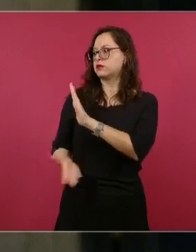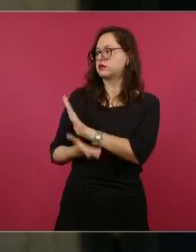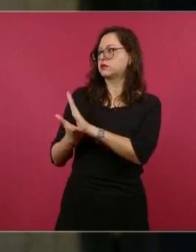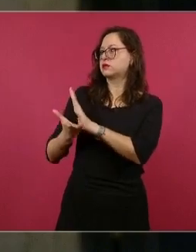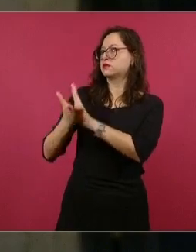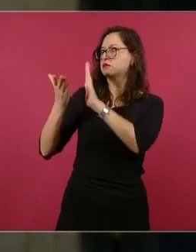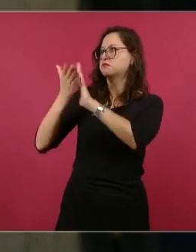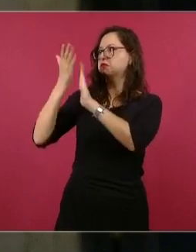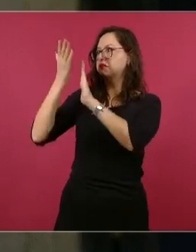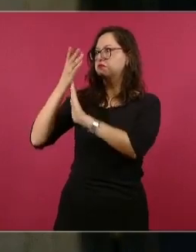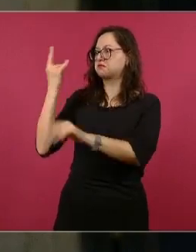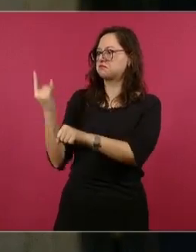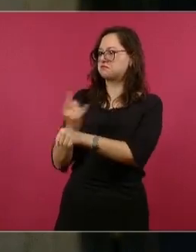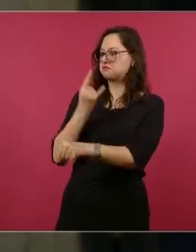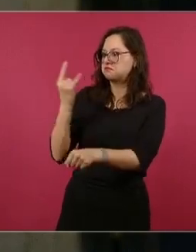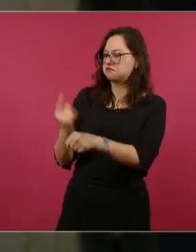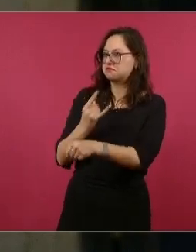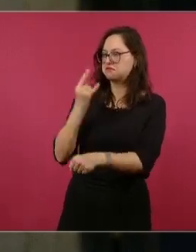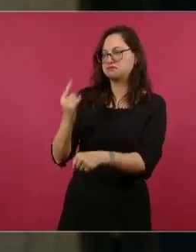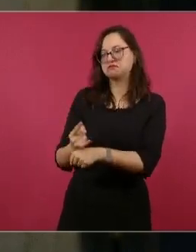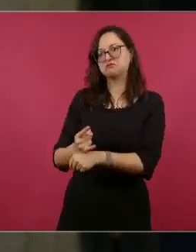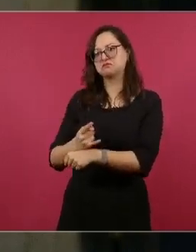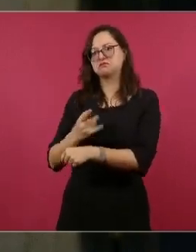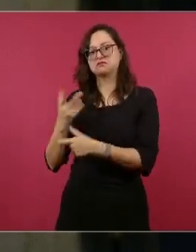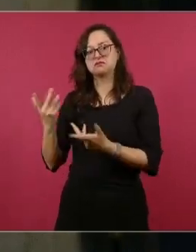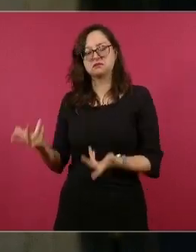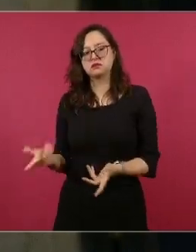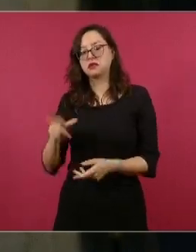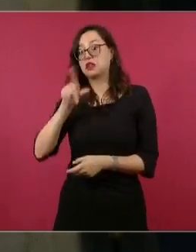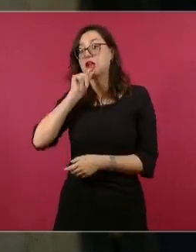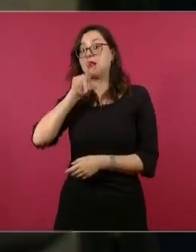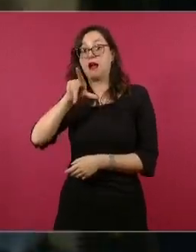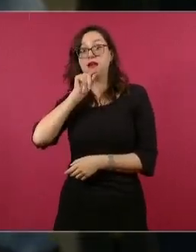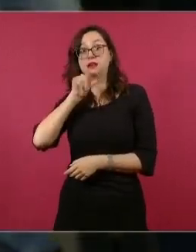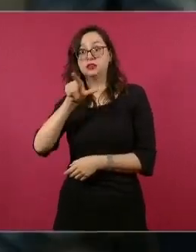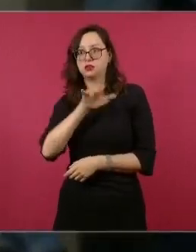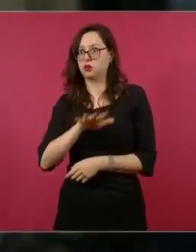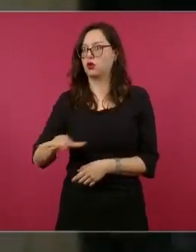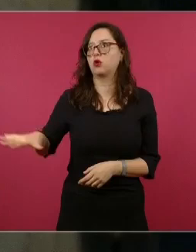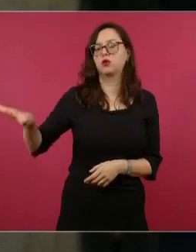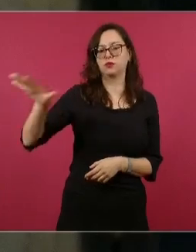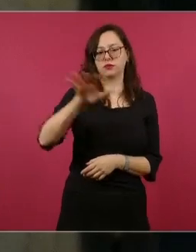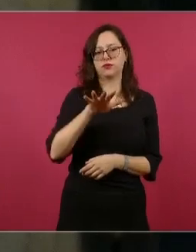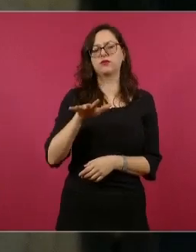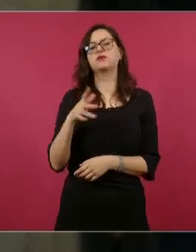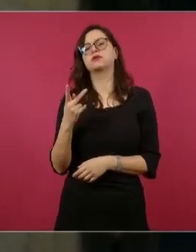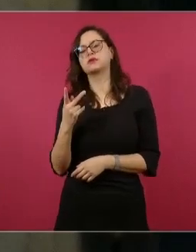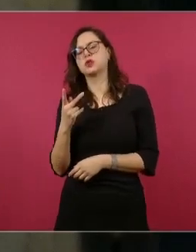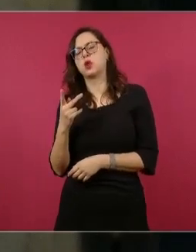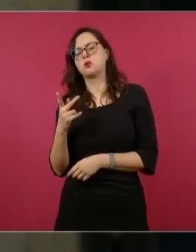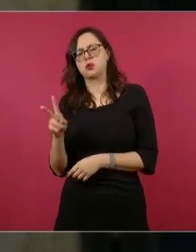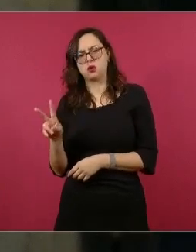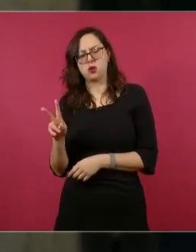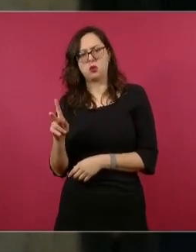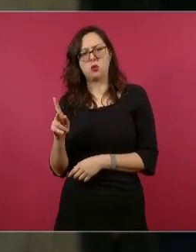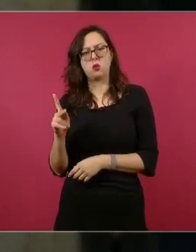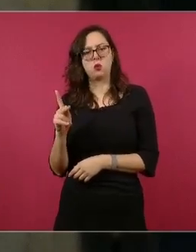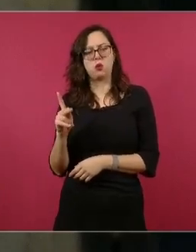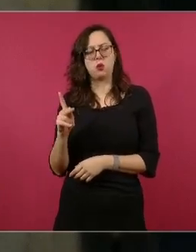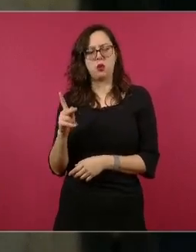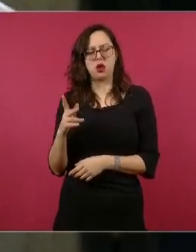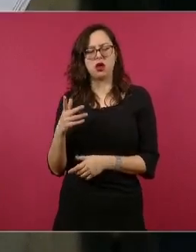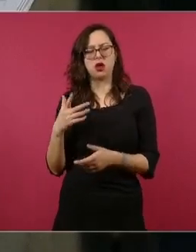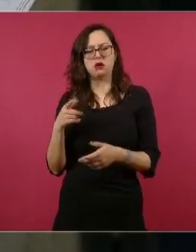ambientales en el estado de Jalisco, no solamente de Puerto Vallarta, que Puerto Vallarta es donde tiene el mayor número,